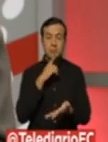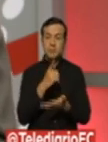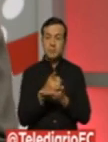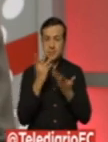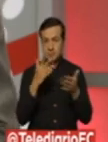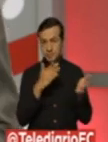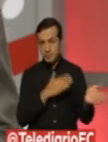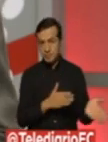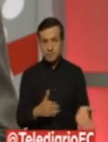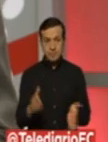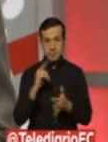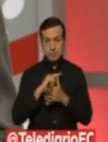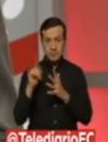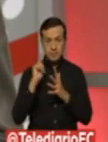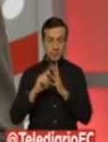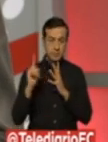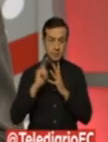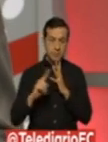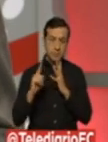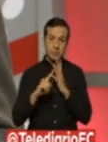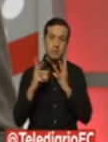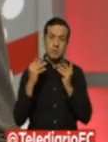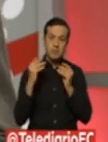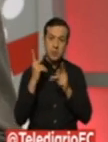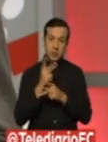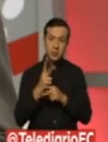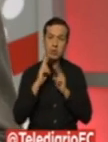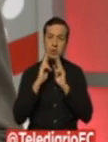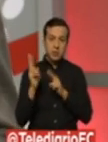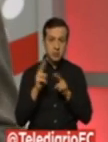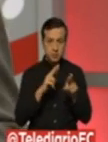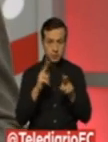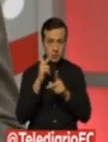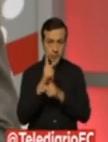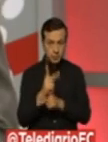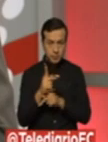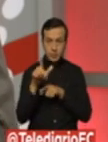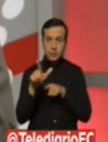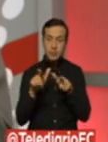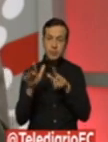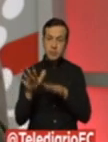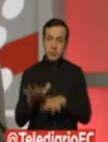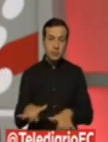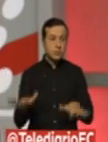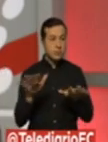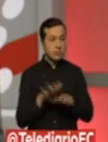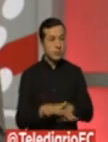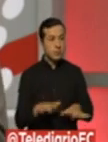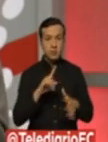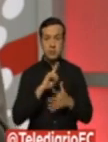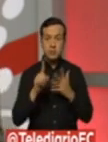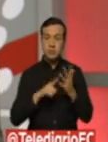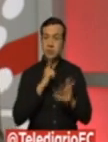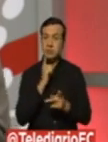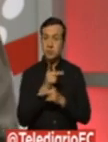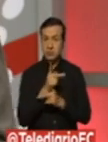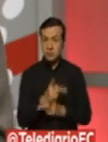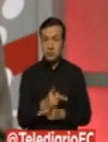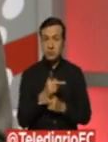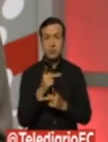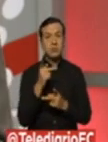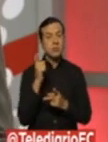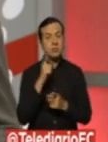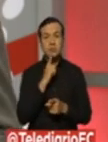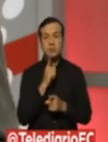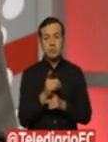logró detectar y así otros de otros de protección de fuentes hídricas de protección de zonas de zonas que deben estar protegidas que deben estar en